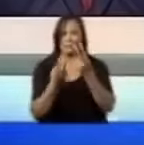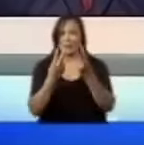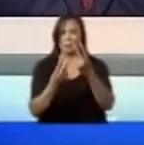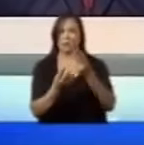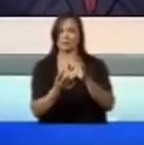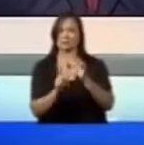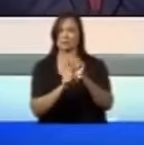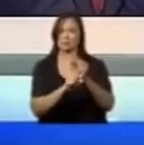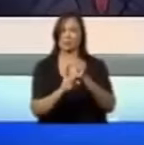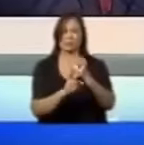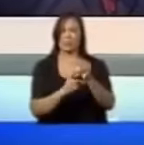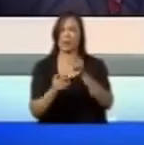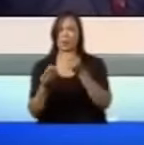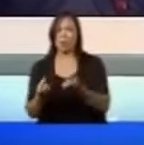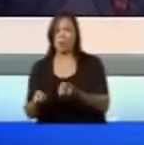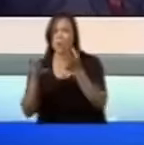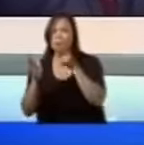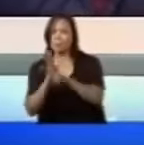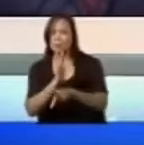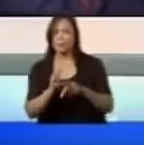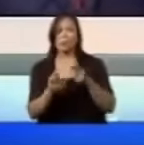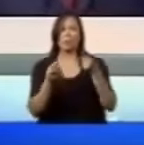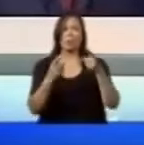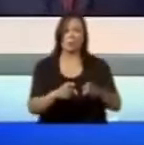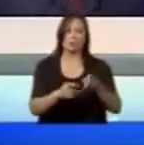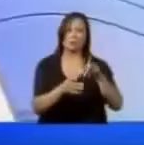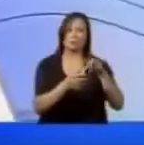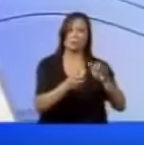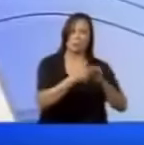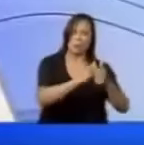la criminalidad hoy día en la República Dominicana.